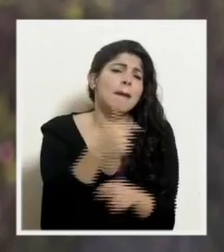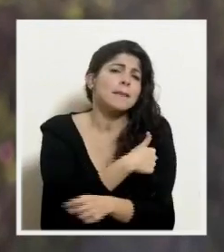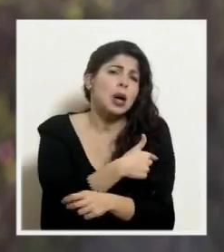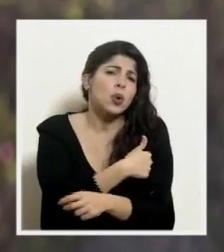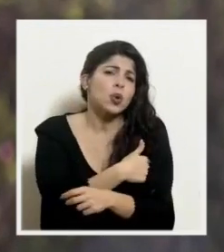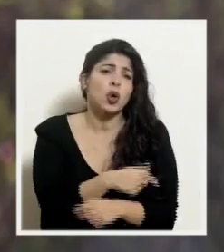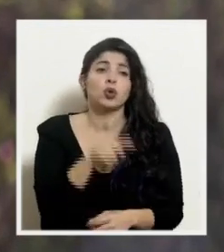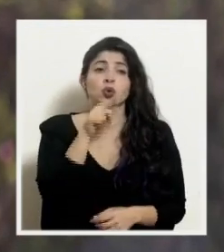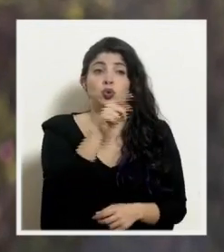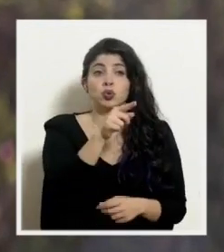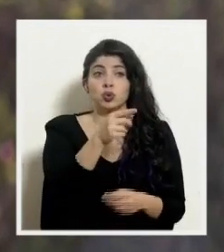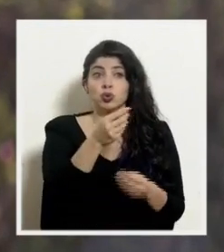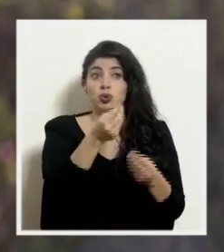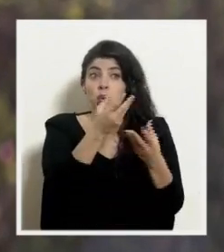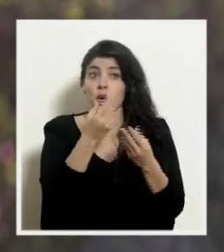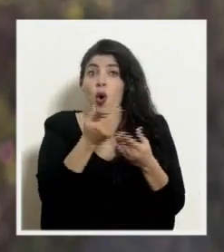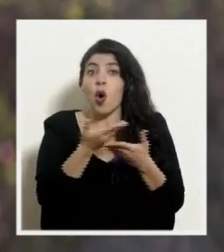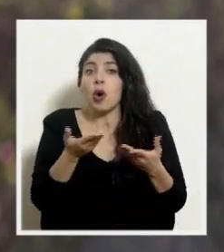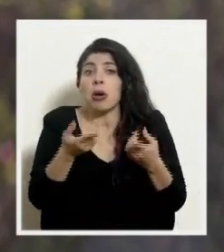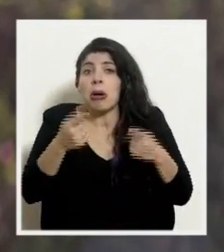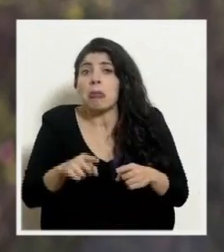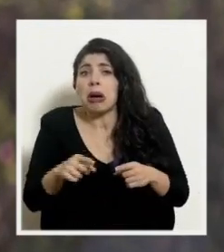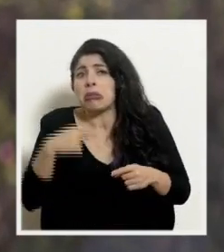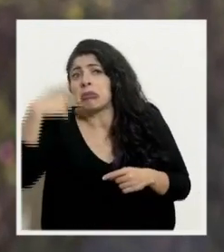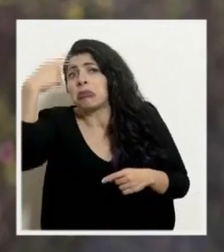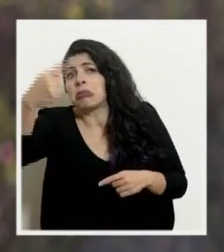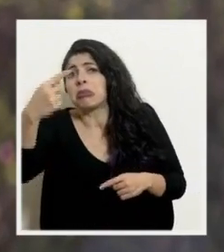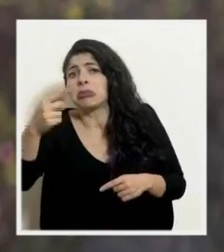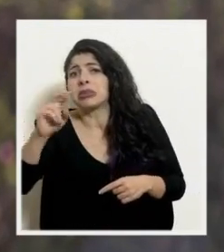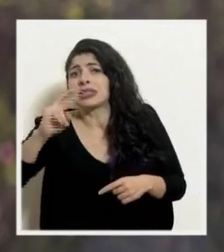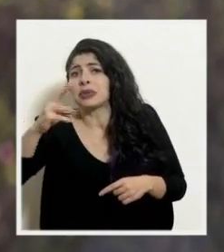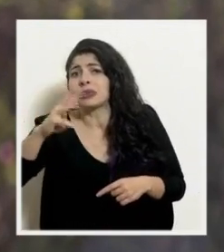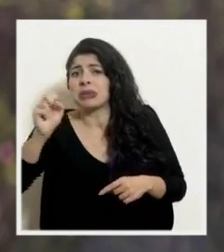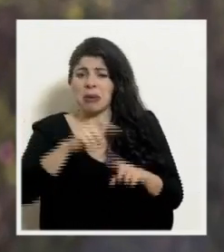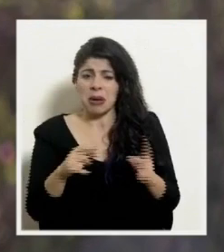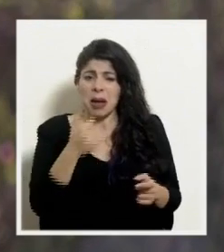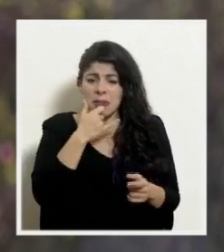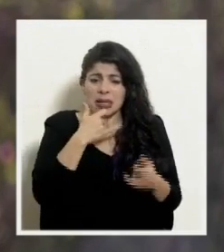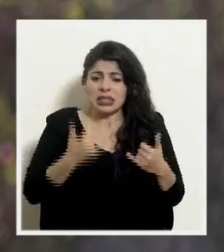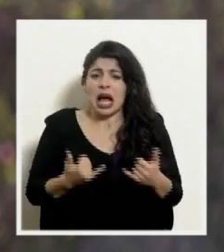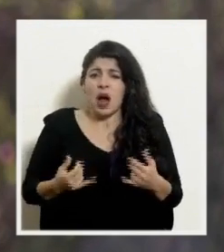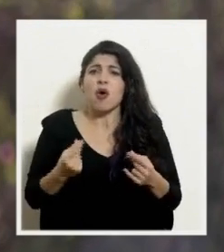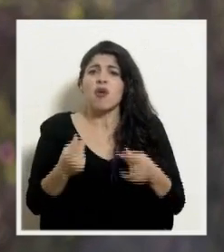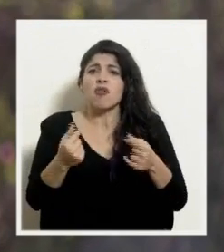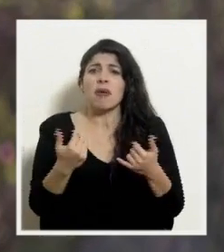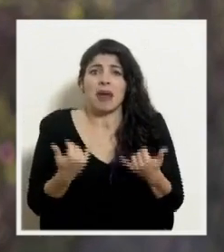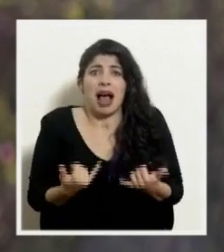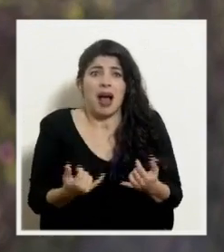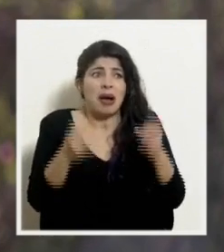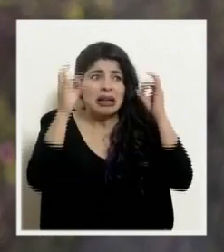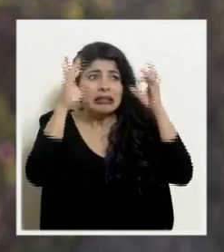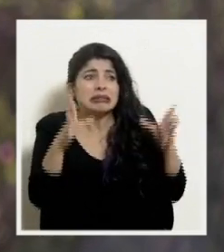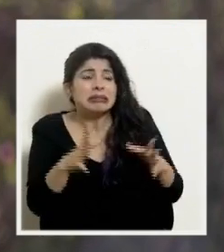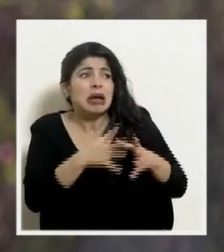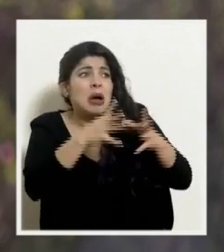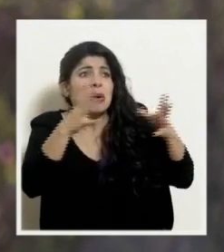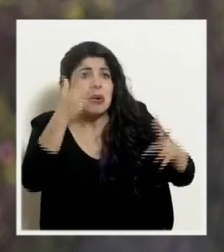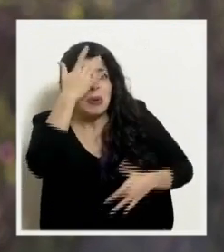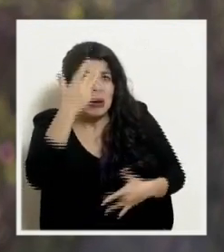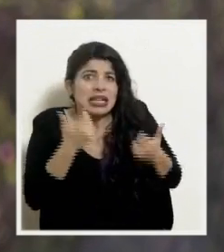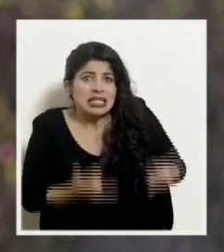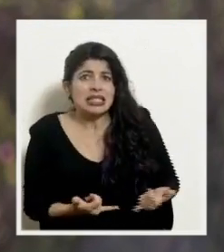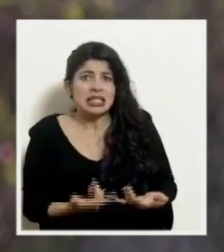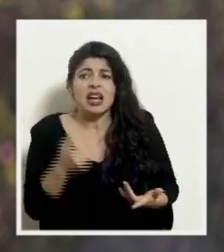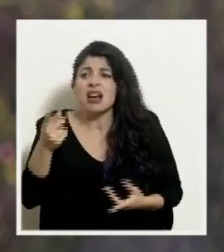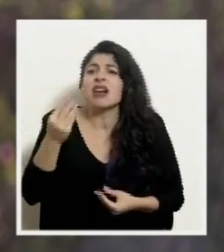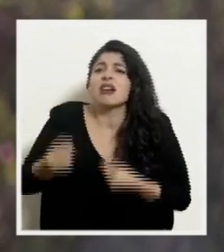vacunación. Ustedes adelantan cosas que van a pasar probablemente en el segundo semestre, pero ¿qué se puede hacer para acelerarla ya? La tragedia o el aumento de casos lo tenemos ya. ¿Qué